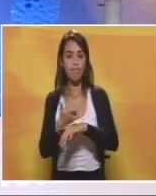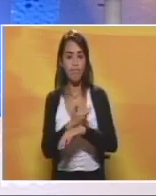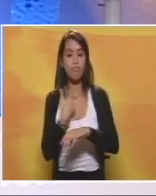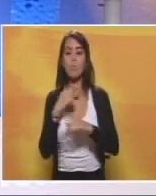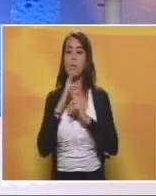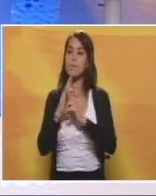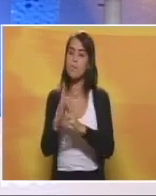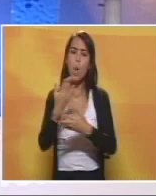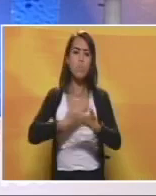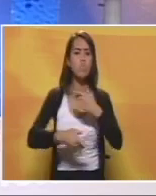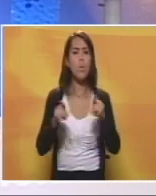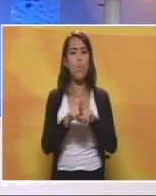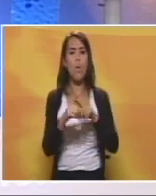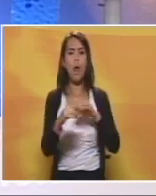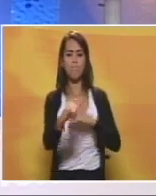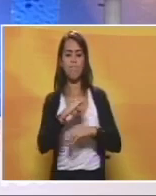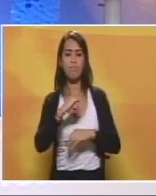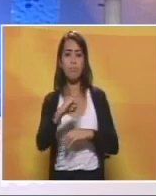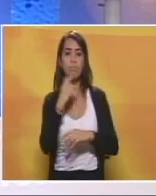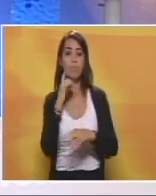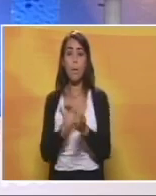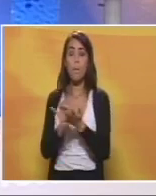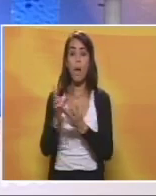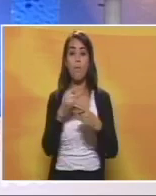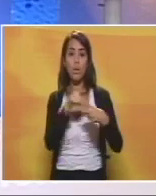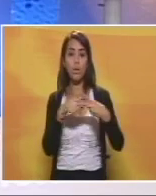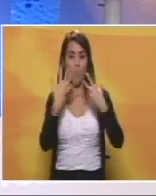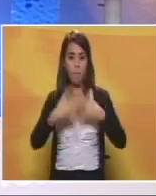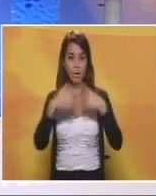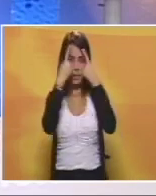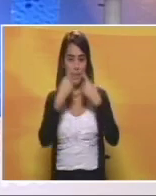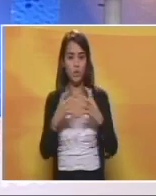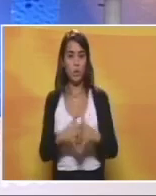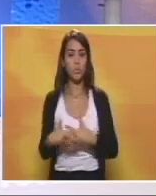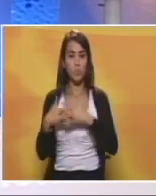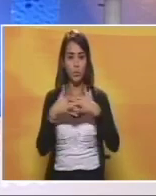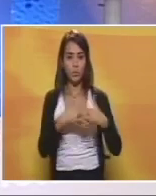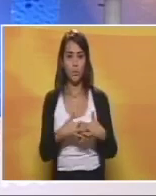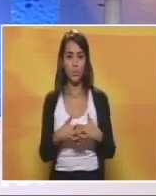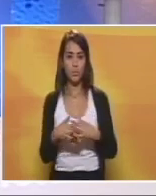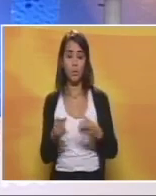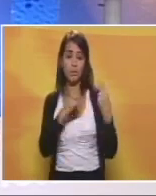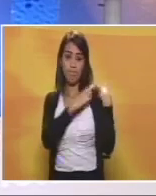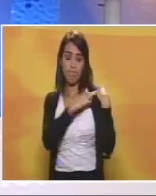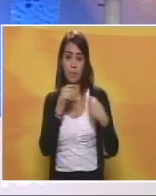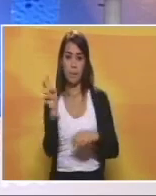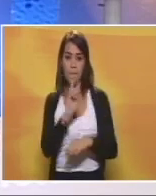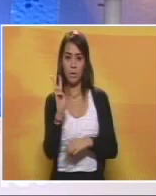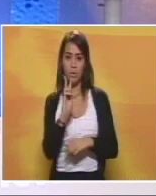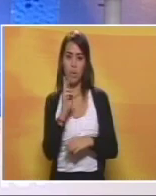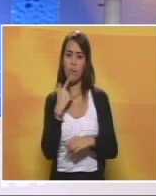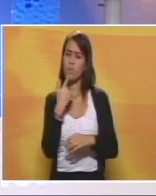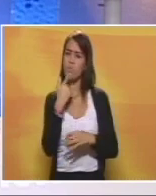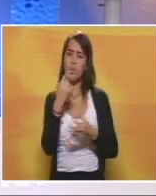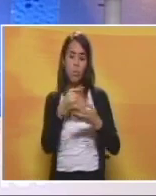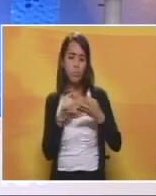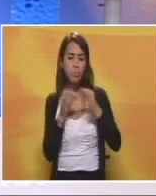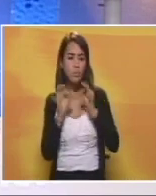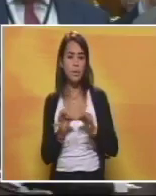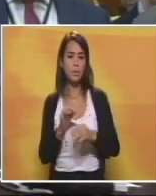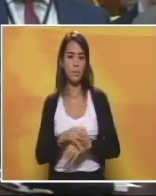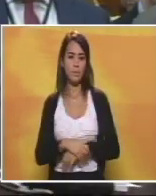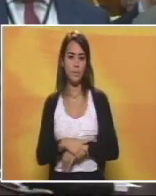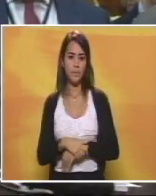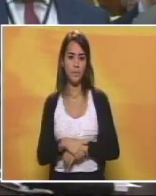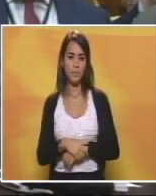recíprocamente a la expulsión de los dos diplomáticos estadounidenses de mayor rango en venezuela aunque no ofreció detalles